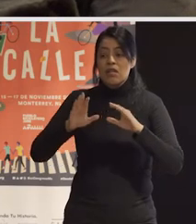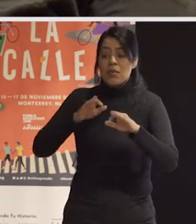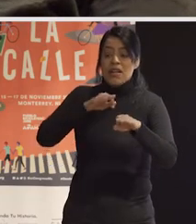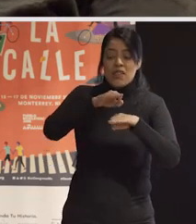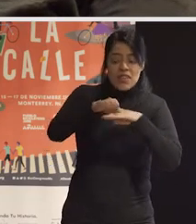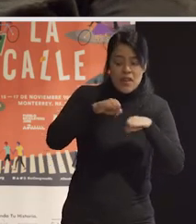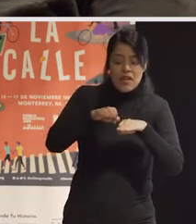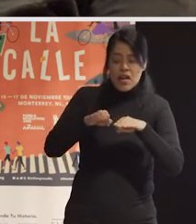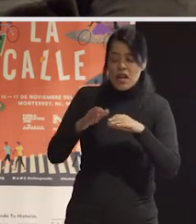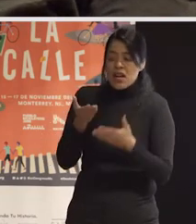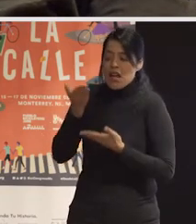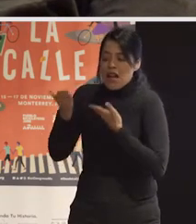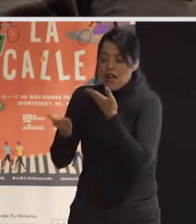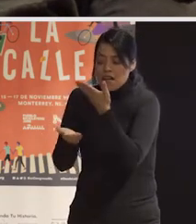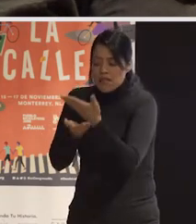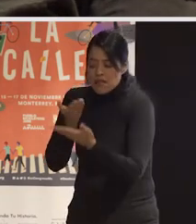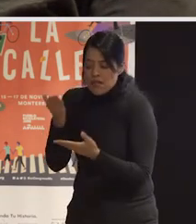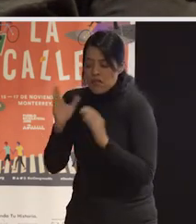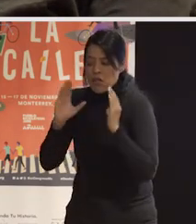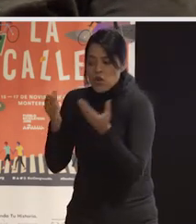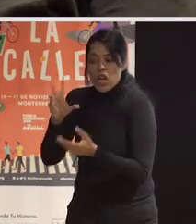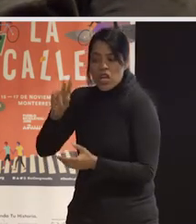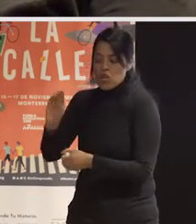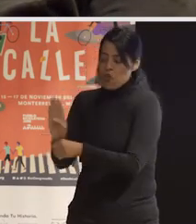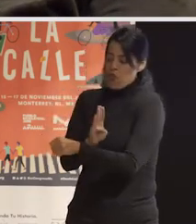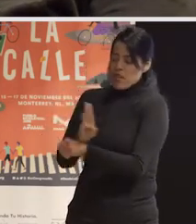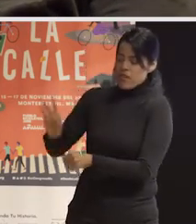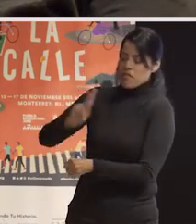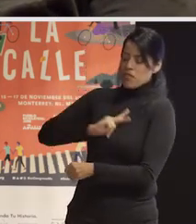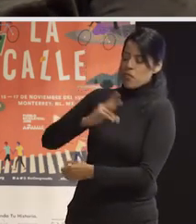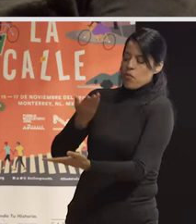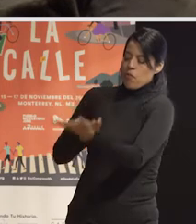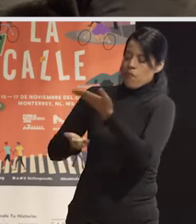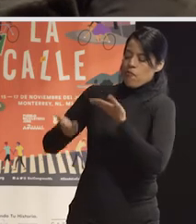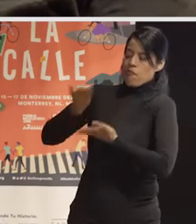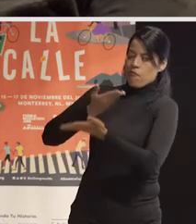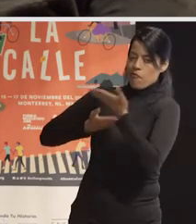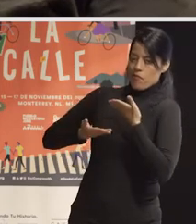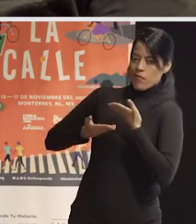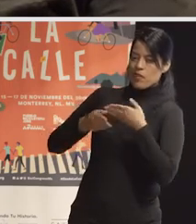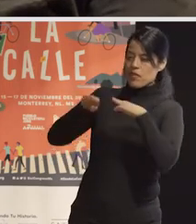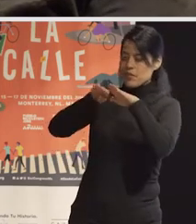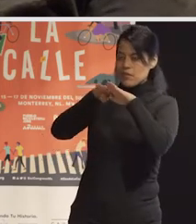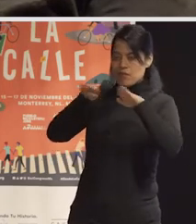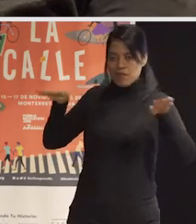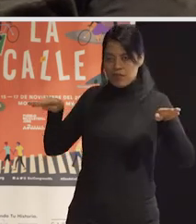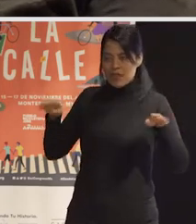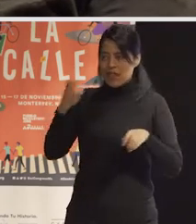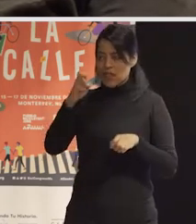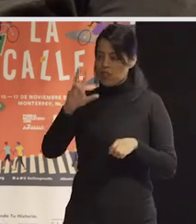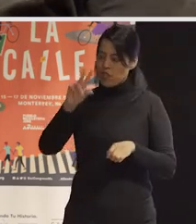y no trabajar de las comunidades o sea en solidaridad horizontal no no aprovechar